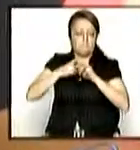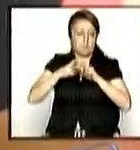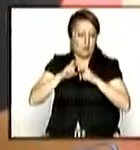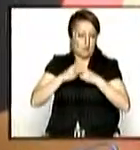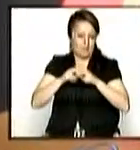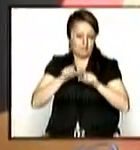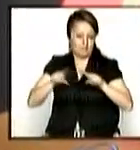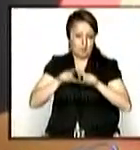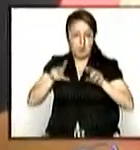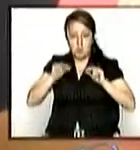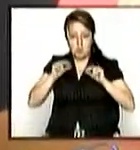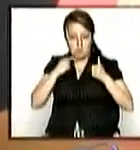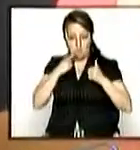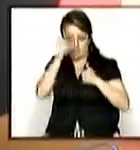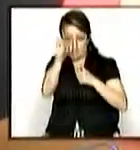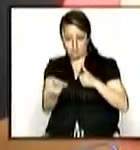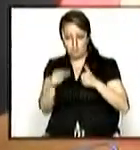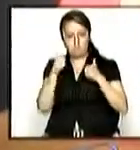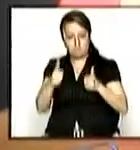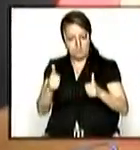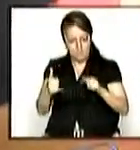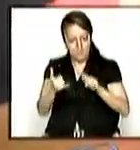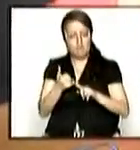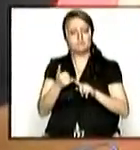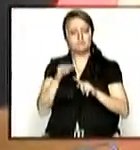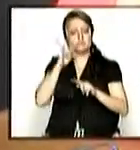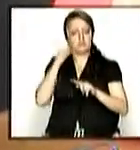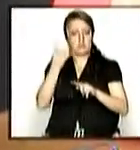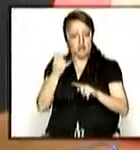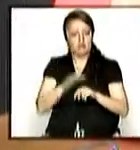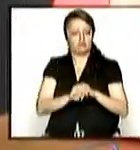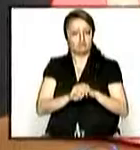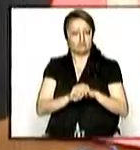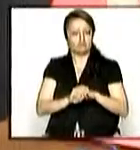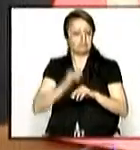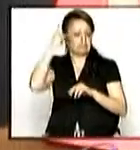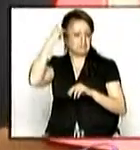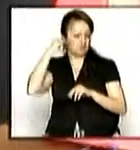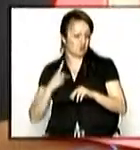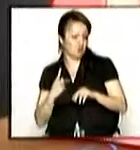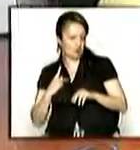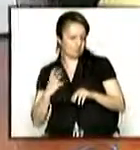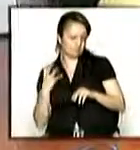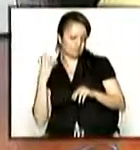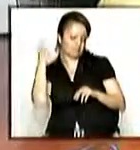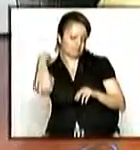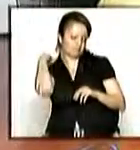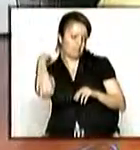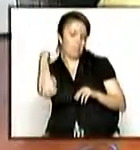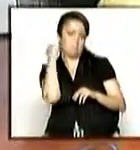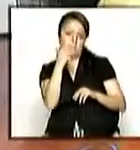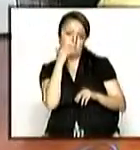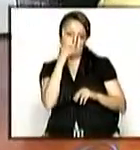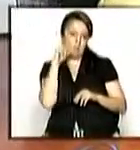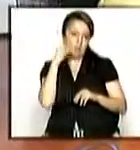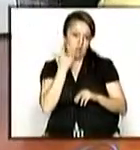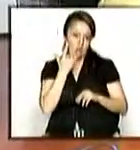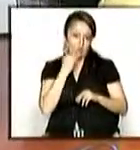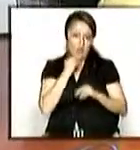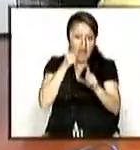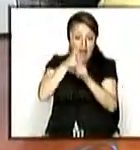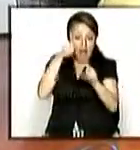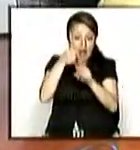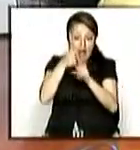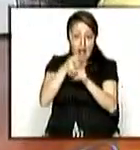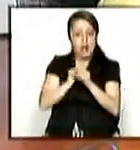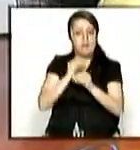si el paciente es un paciente compensado, un paciente con una historia clínica estándar, pues es un paciente